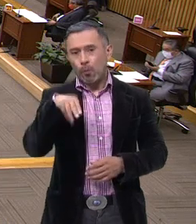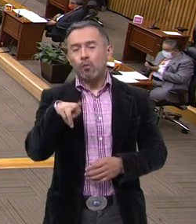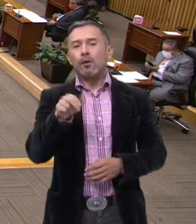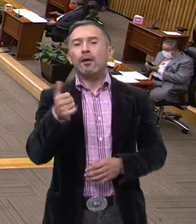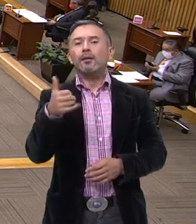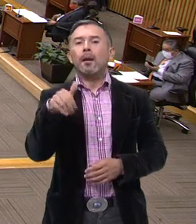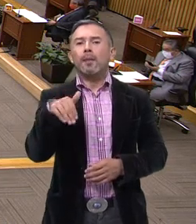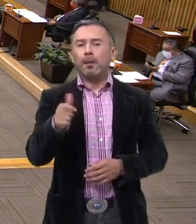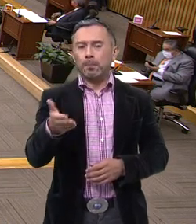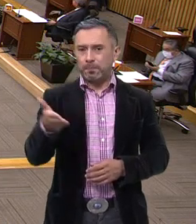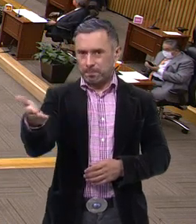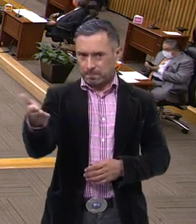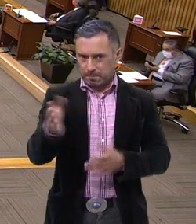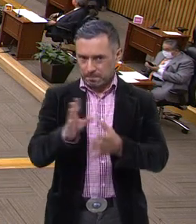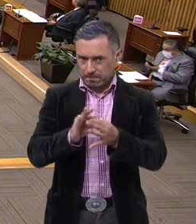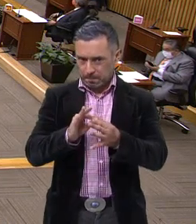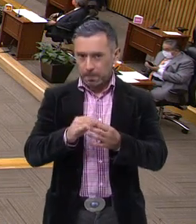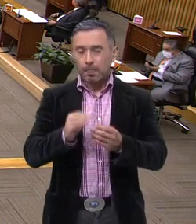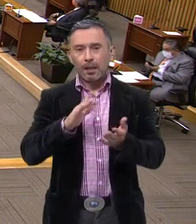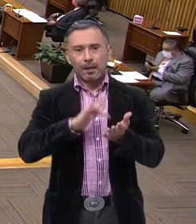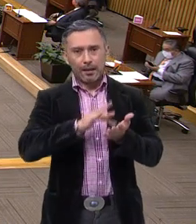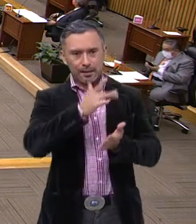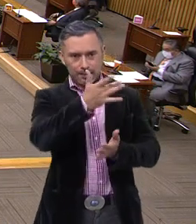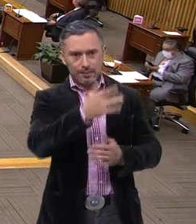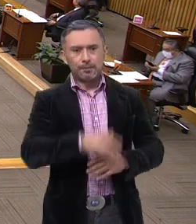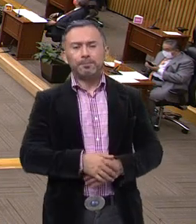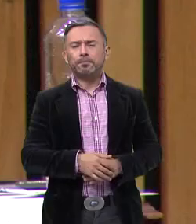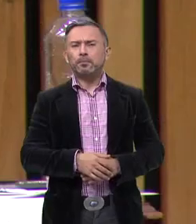Gracias quiero reconocer